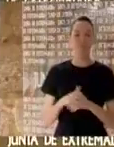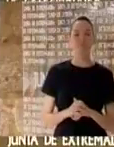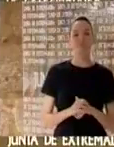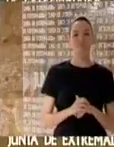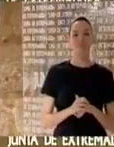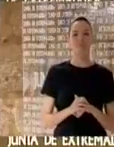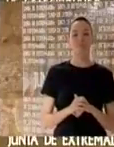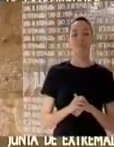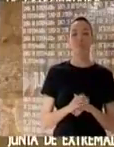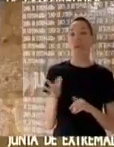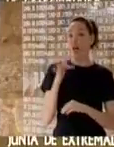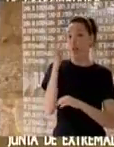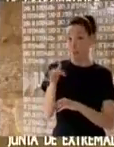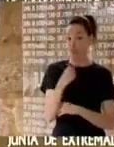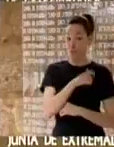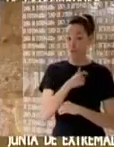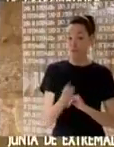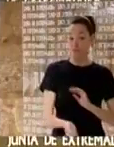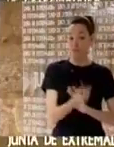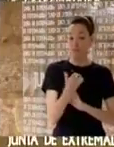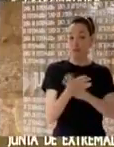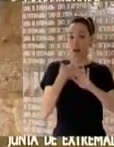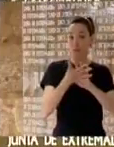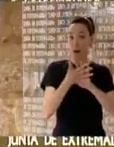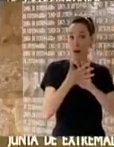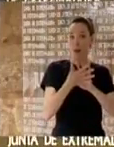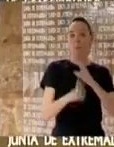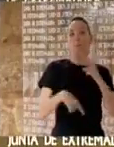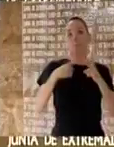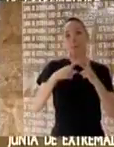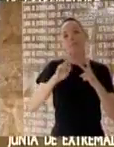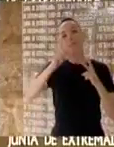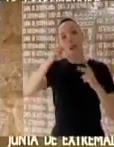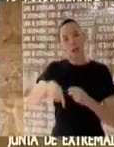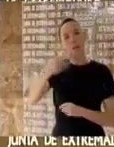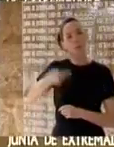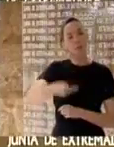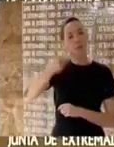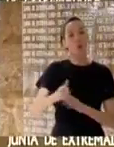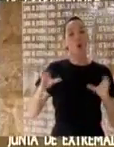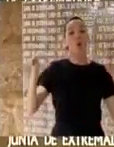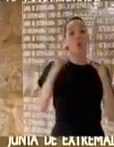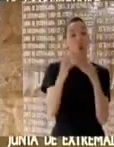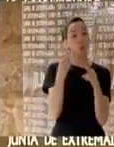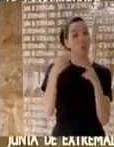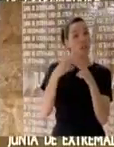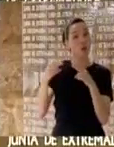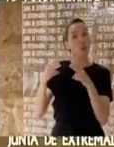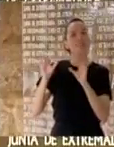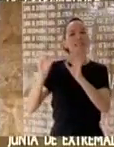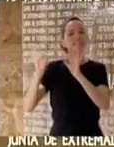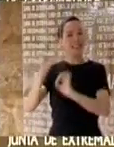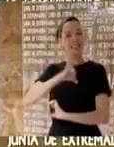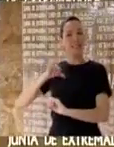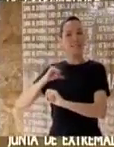seguido. Además de esto, sería interesante, sería importante que las fuerzas nacionalistas / independentistas participaran